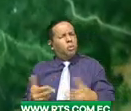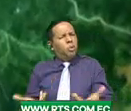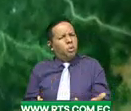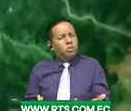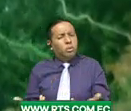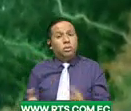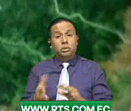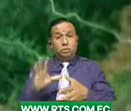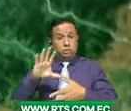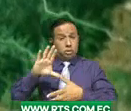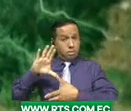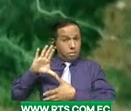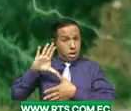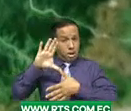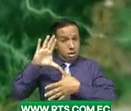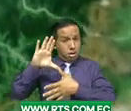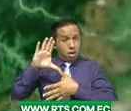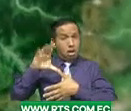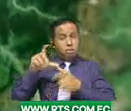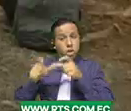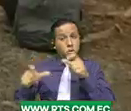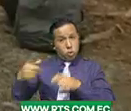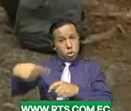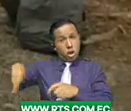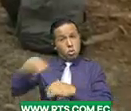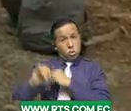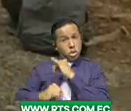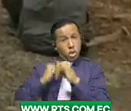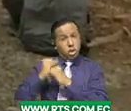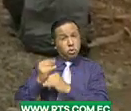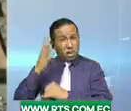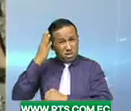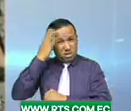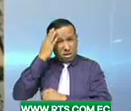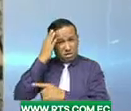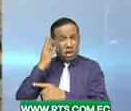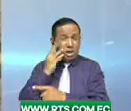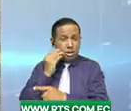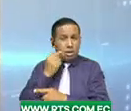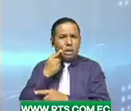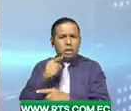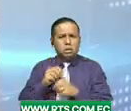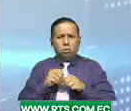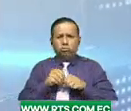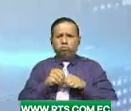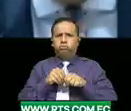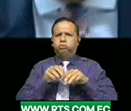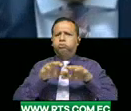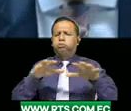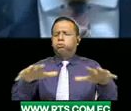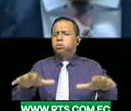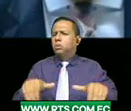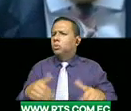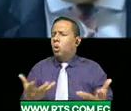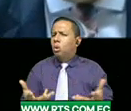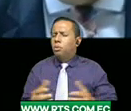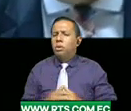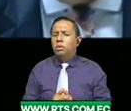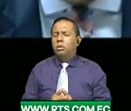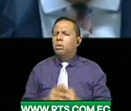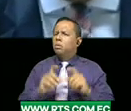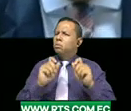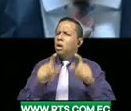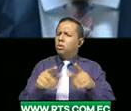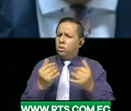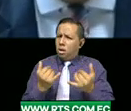Sudamérica, según los especialistas internacionales, los tentáculos se estiran sin miedo. ¿Estaríamos entonces ante una especie